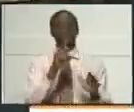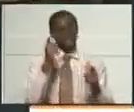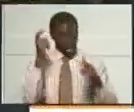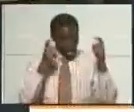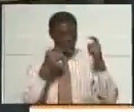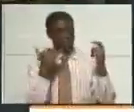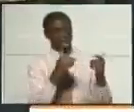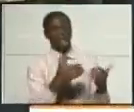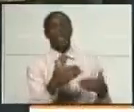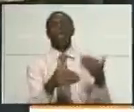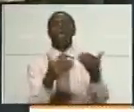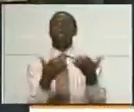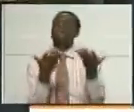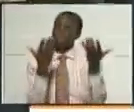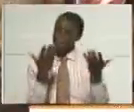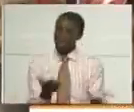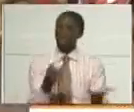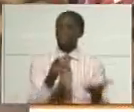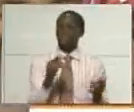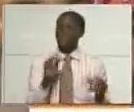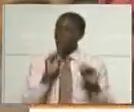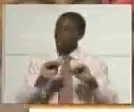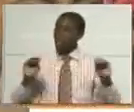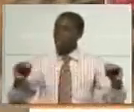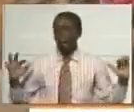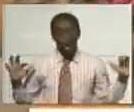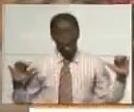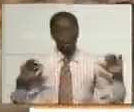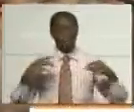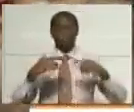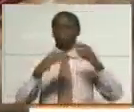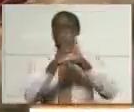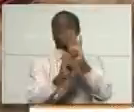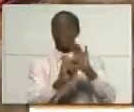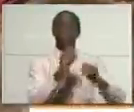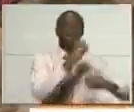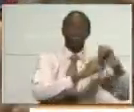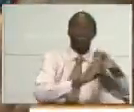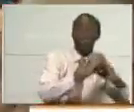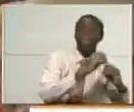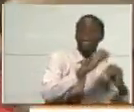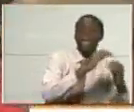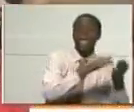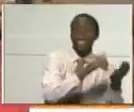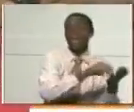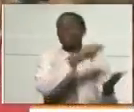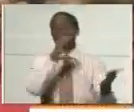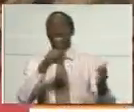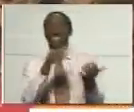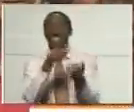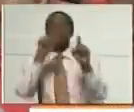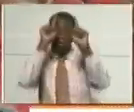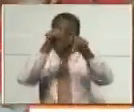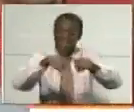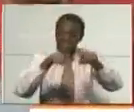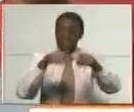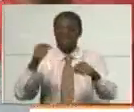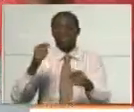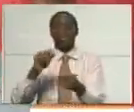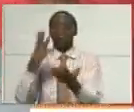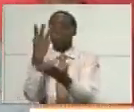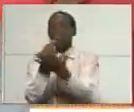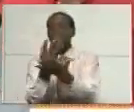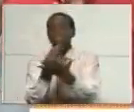Por eso es que he convocado esta Asamblea Nacional Constituyente, obrera, campesina, comunal,